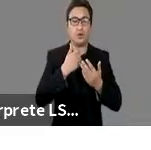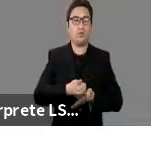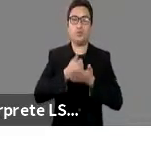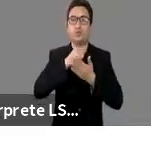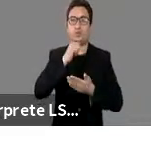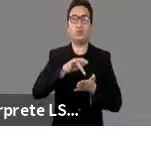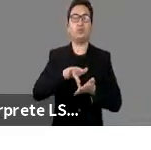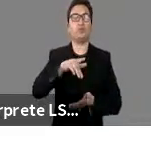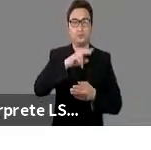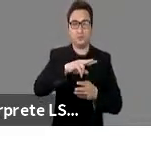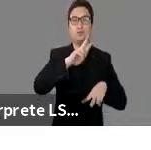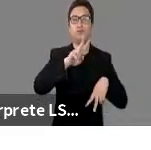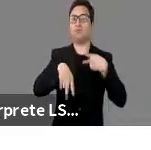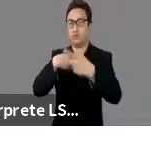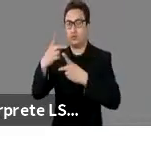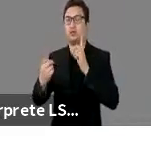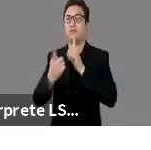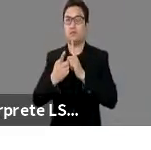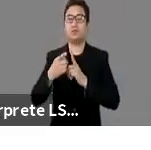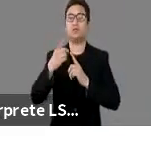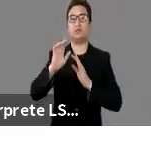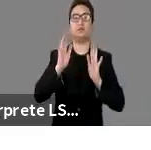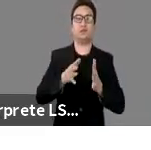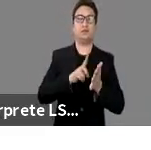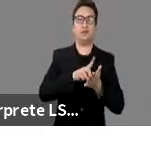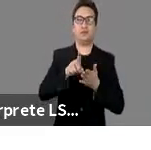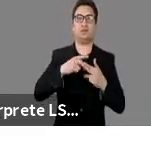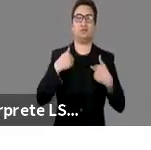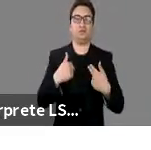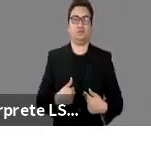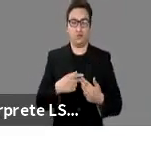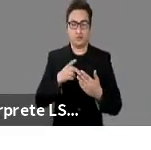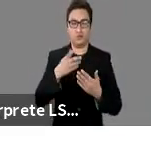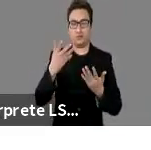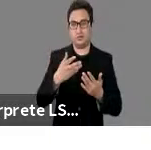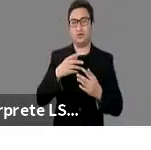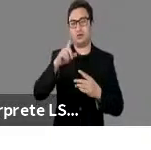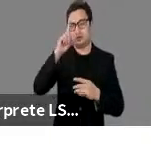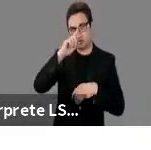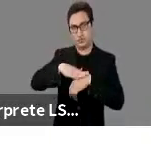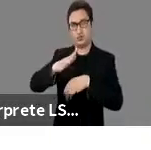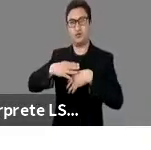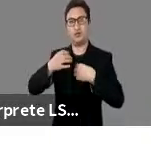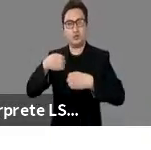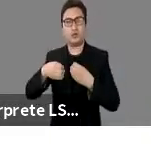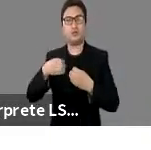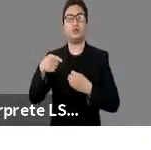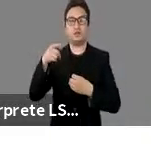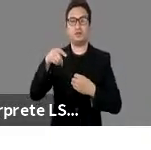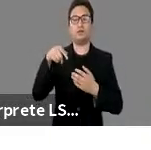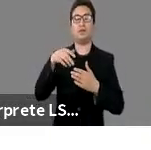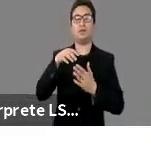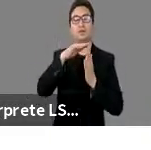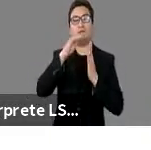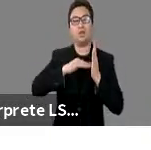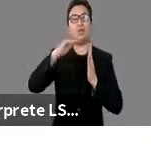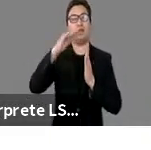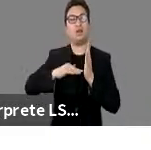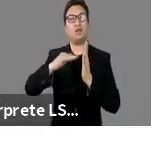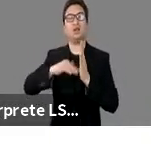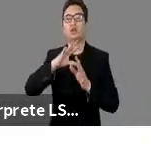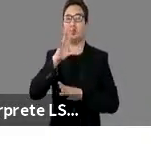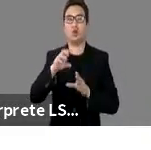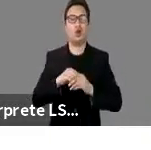se presentó. Entonces, con el apoyo de derechos humanos, el apoyo de asesoría jurídica y con mi actuaria leyéndolo absolutamente todo, se hizo